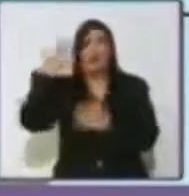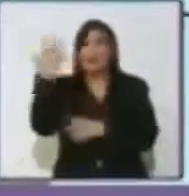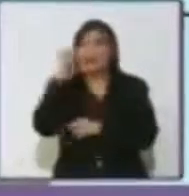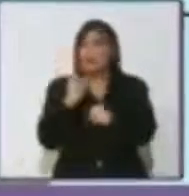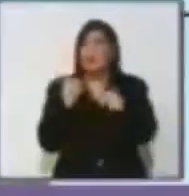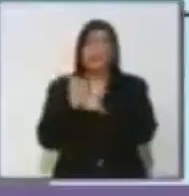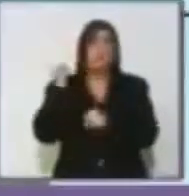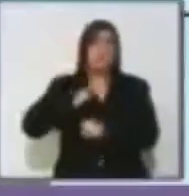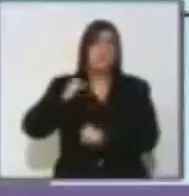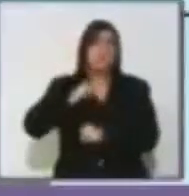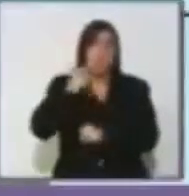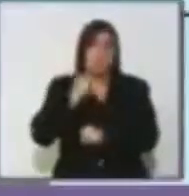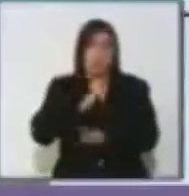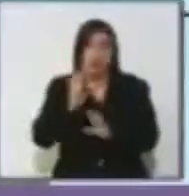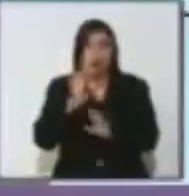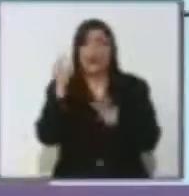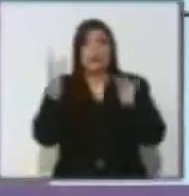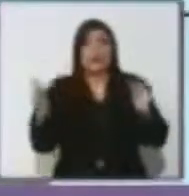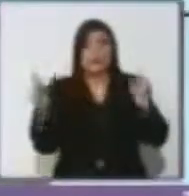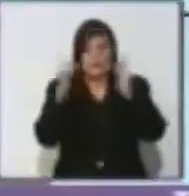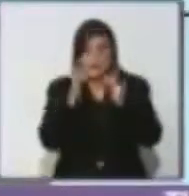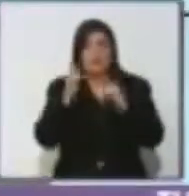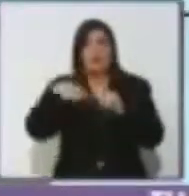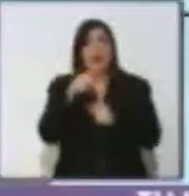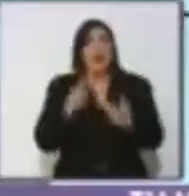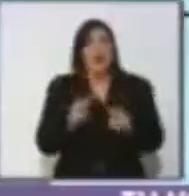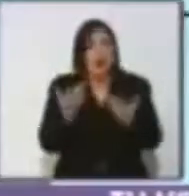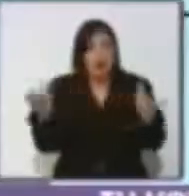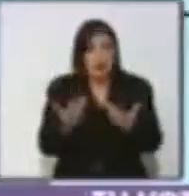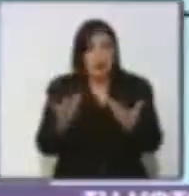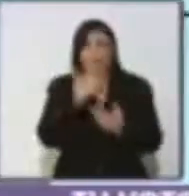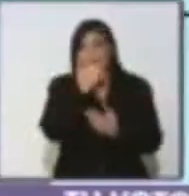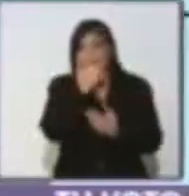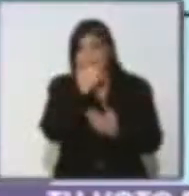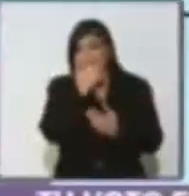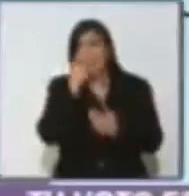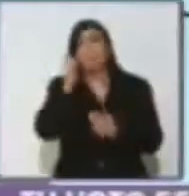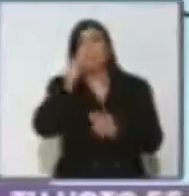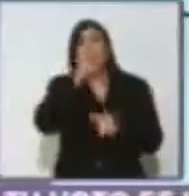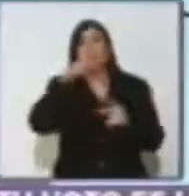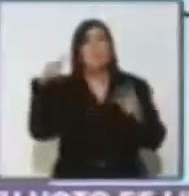10 años y no una conexión que nos permita ser proactivos. También el tema de la formación.